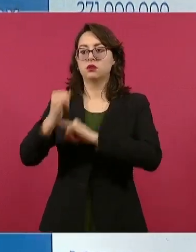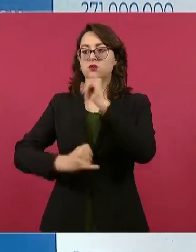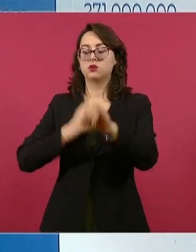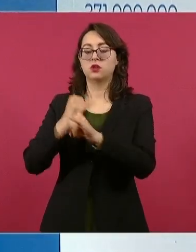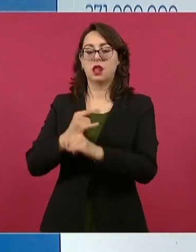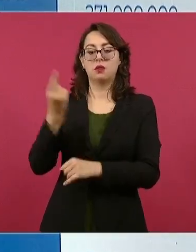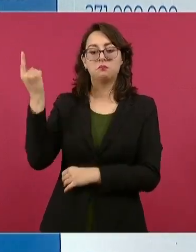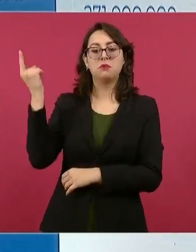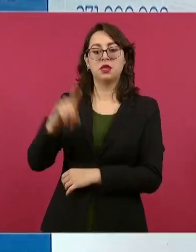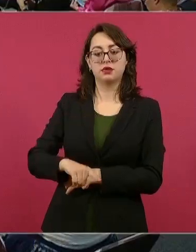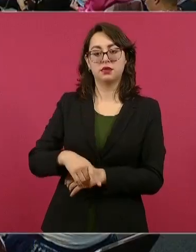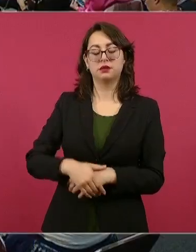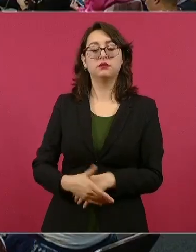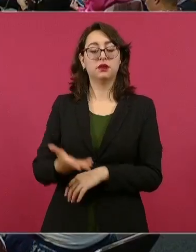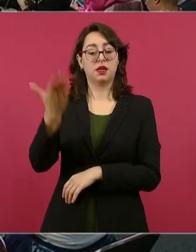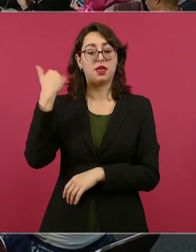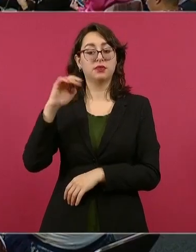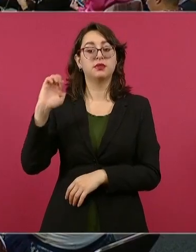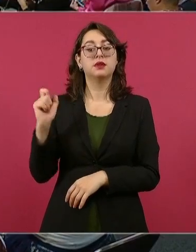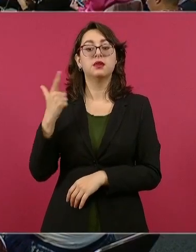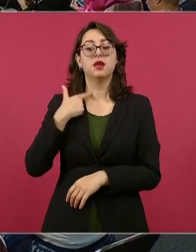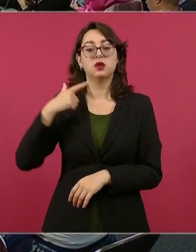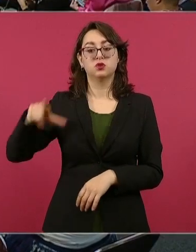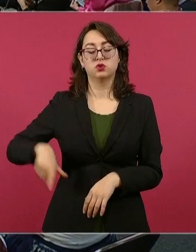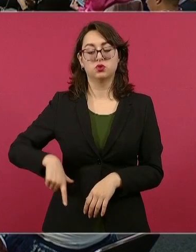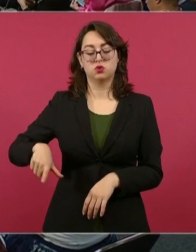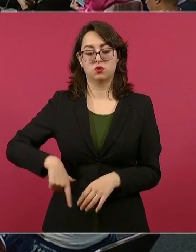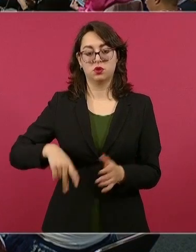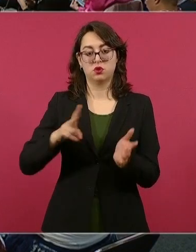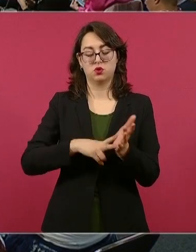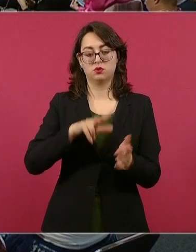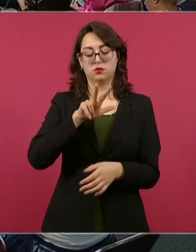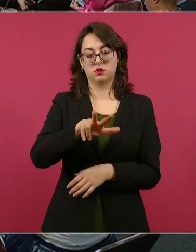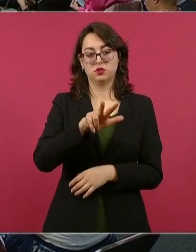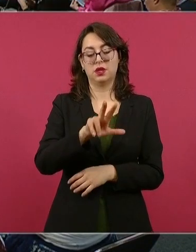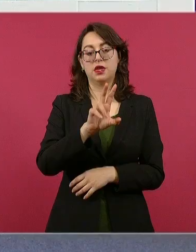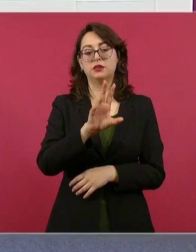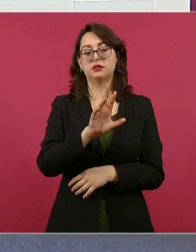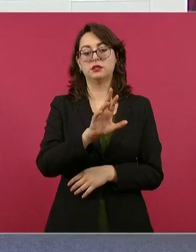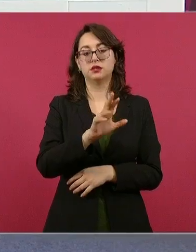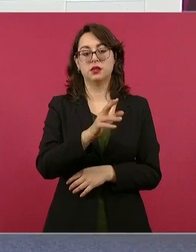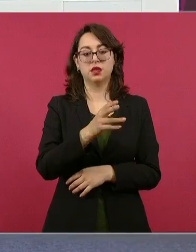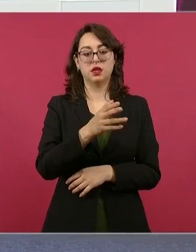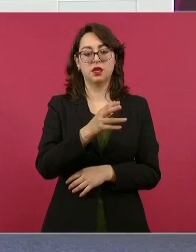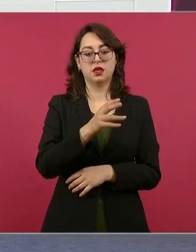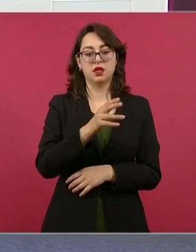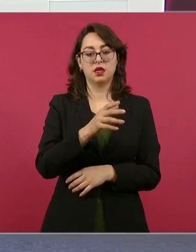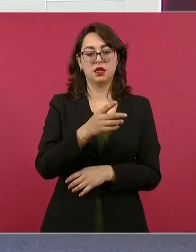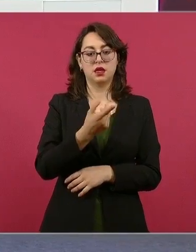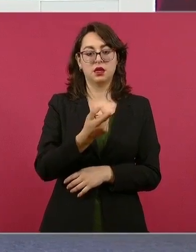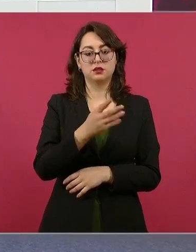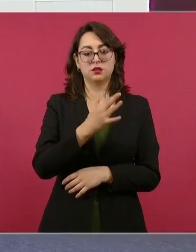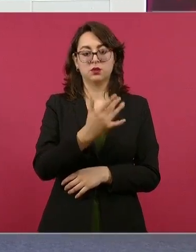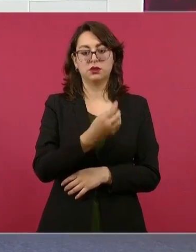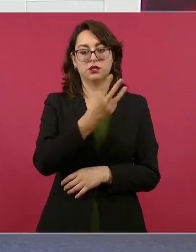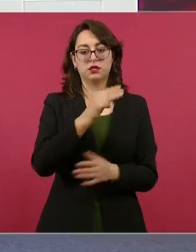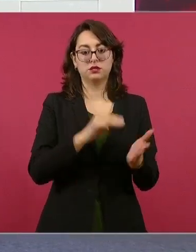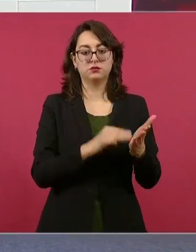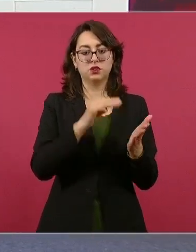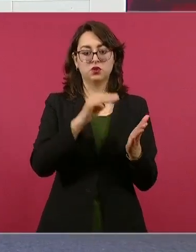millones, el 19, 31, en el 20,